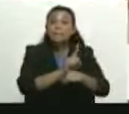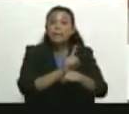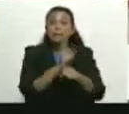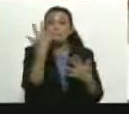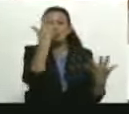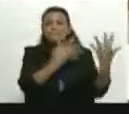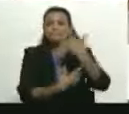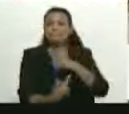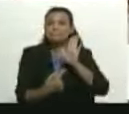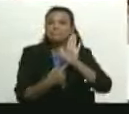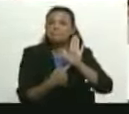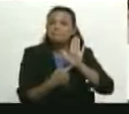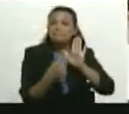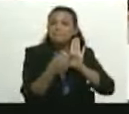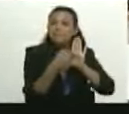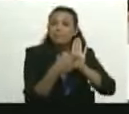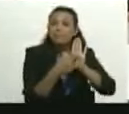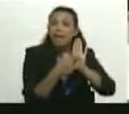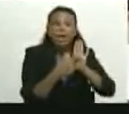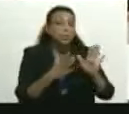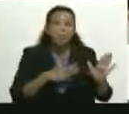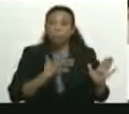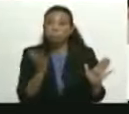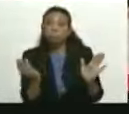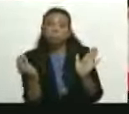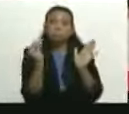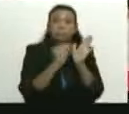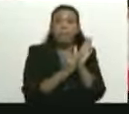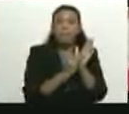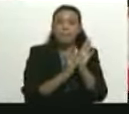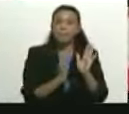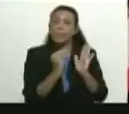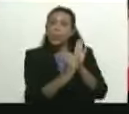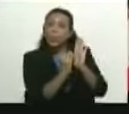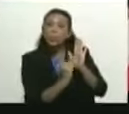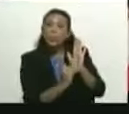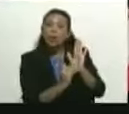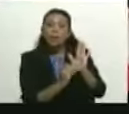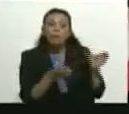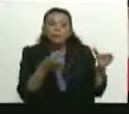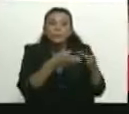irregularidad, la no pretensión, sino ya el hecho